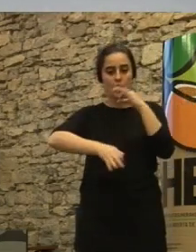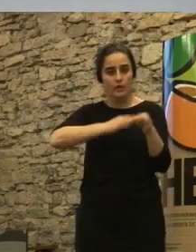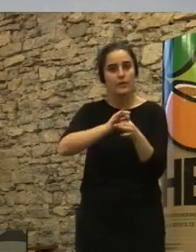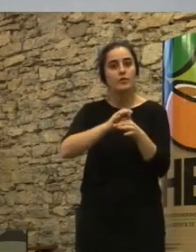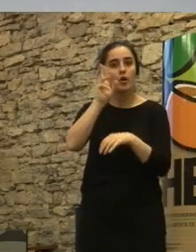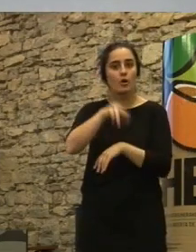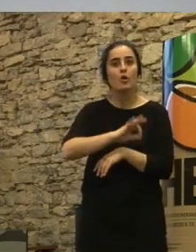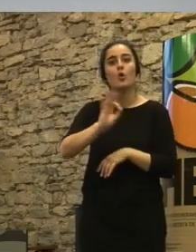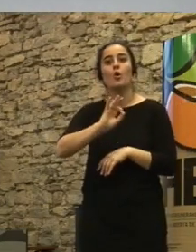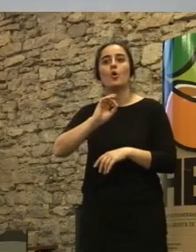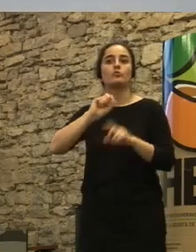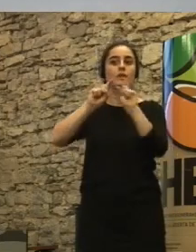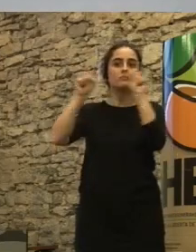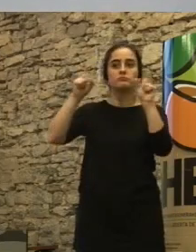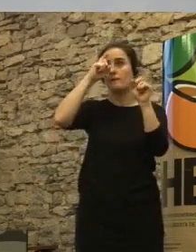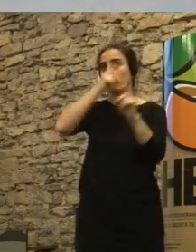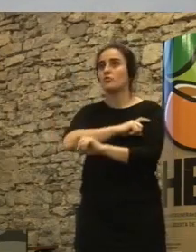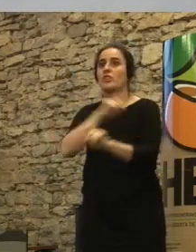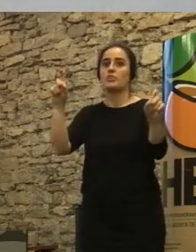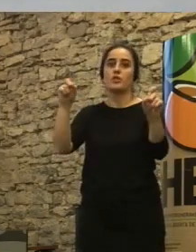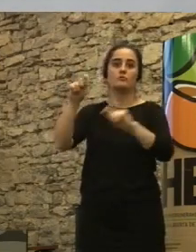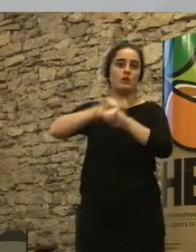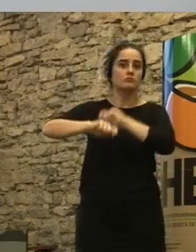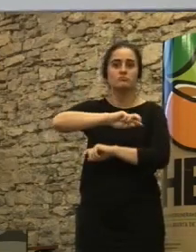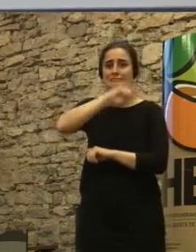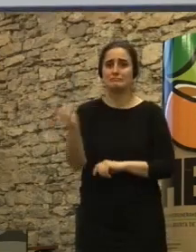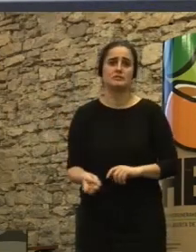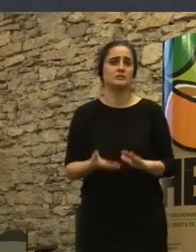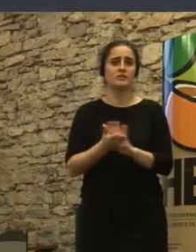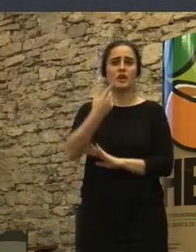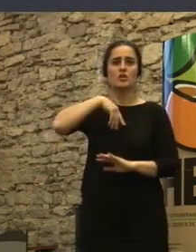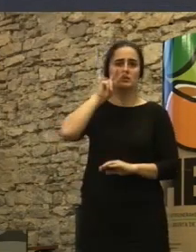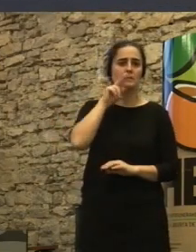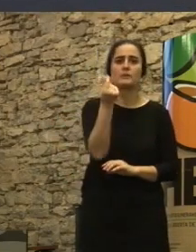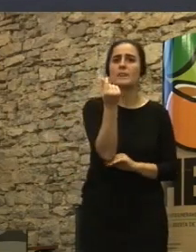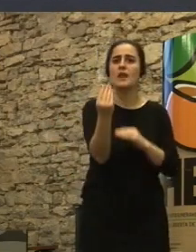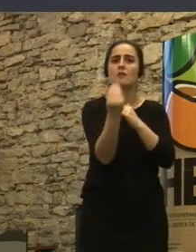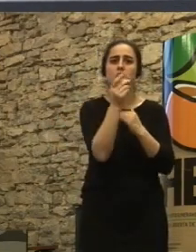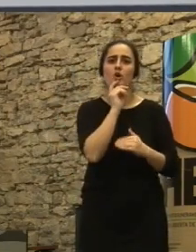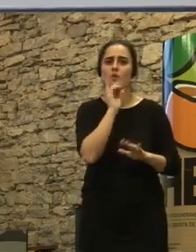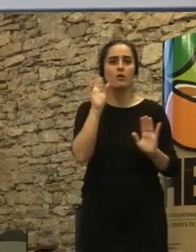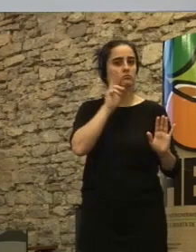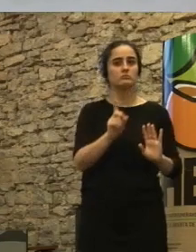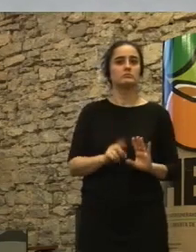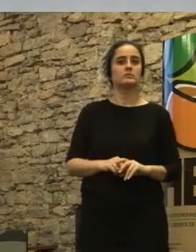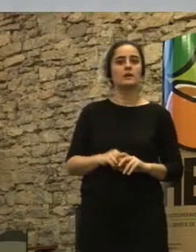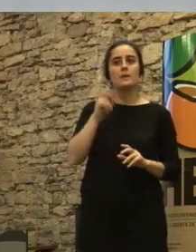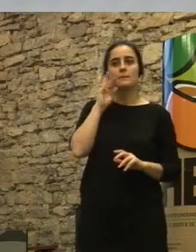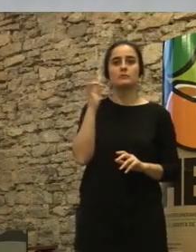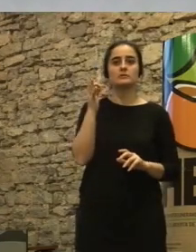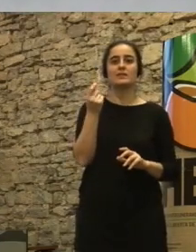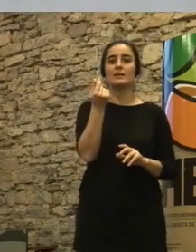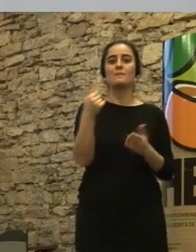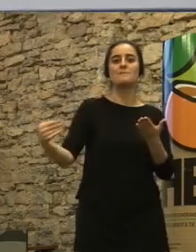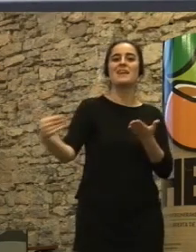fundaciones, y dependiendo de los países, varias configuraciones. La verdad es que nosotros no lo miramos. Lo que miramos es que el beneficio no vaya en su